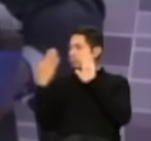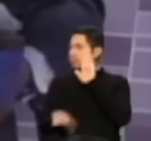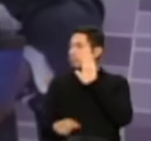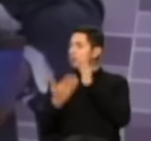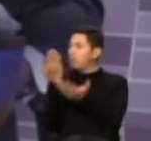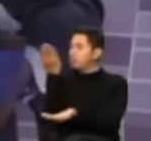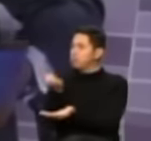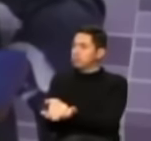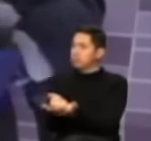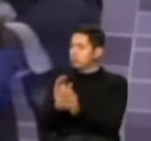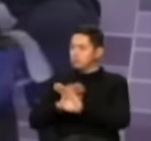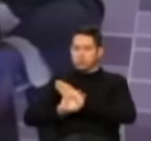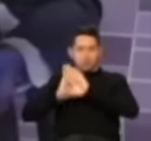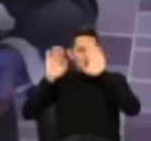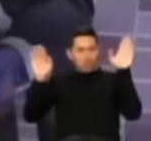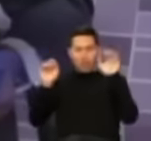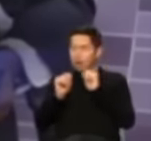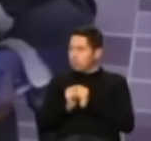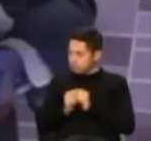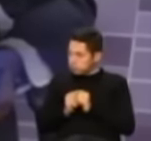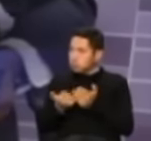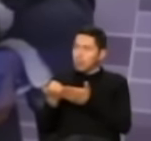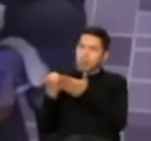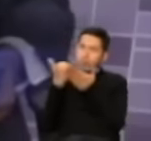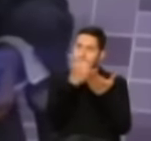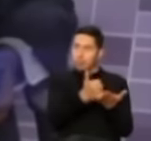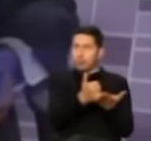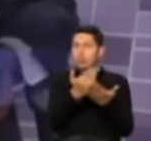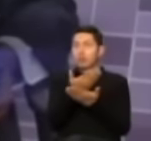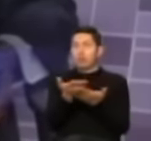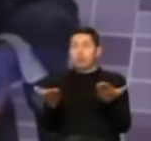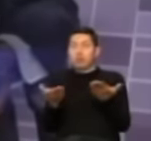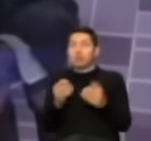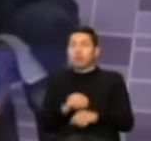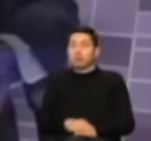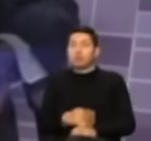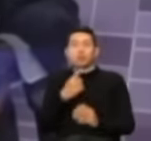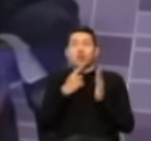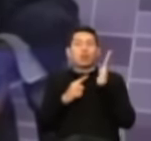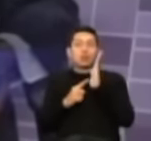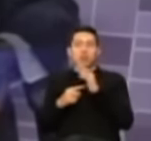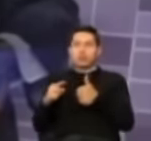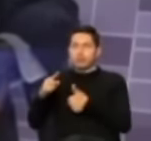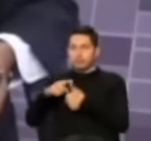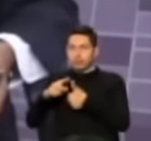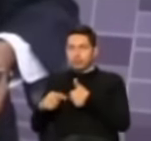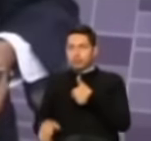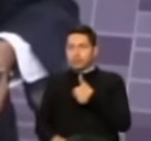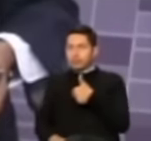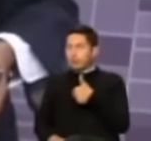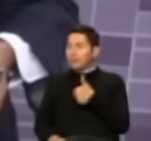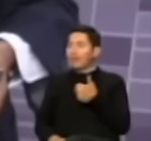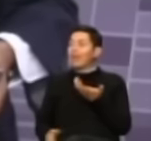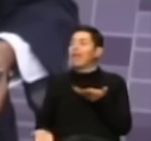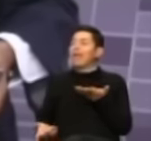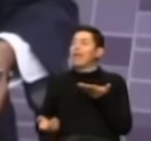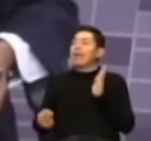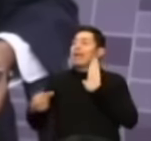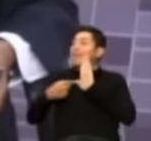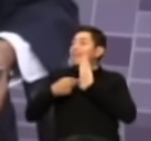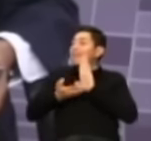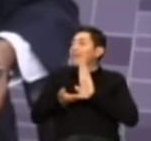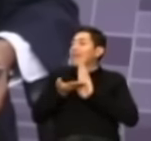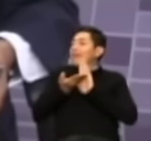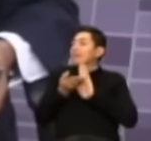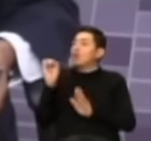Está planteado ya algunos beneficios que esto se podría aplicar, entre los que se ha planteado remisión de intereses y multas de las